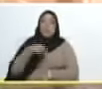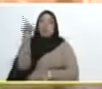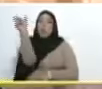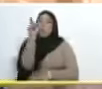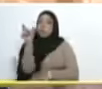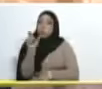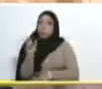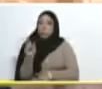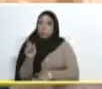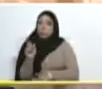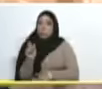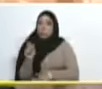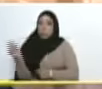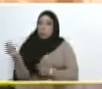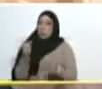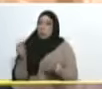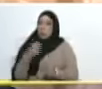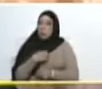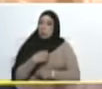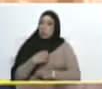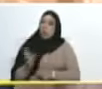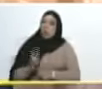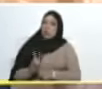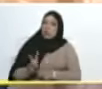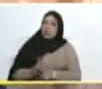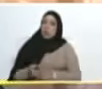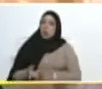Esequiba, indiscutiblemente venezolana.